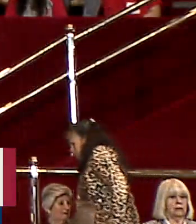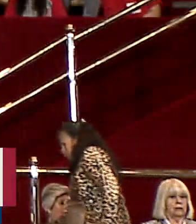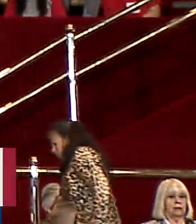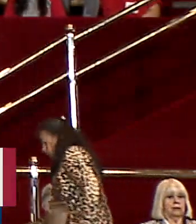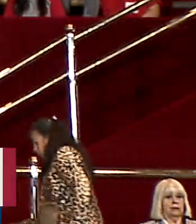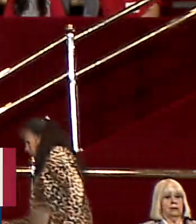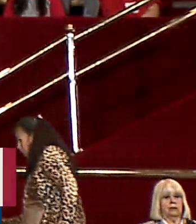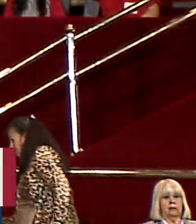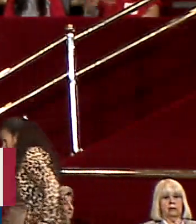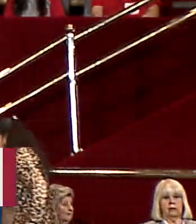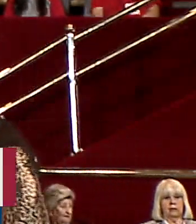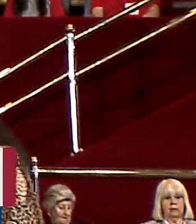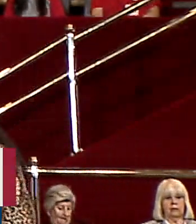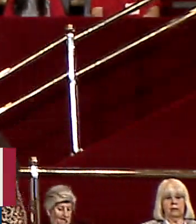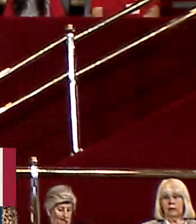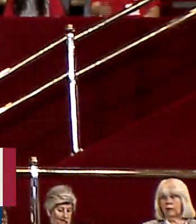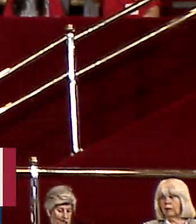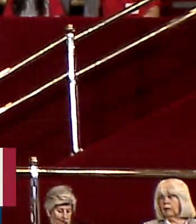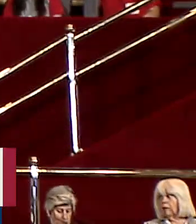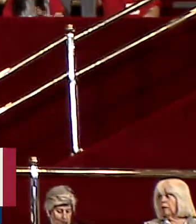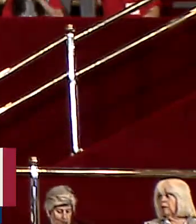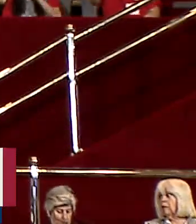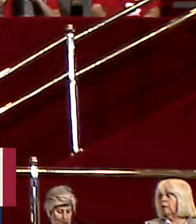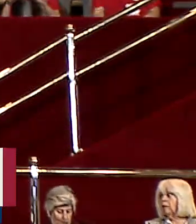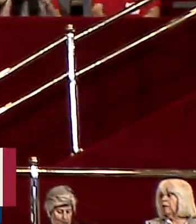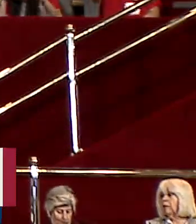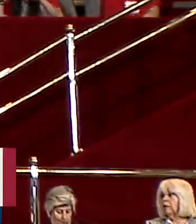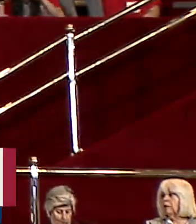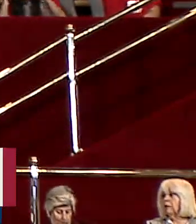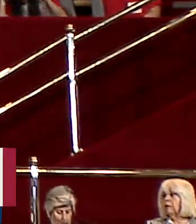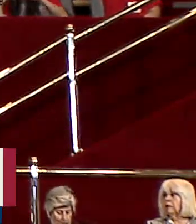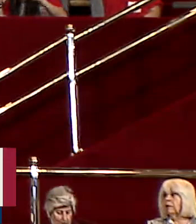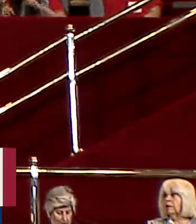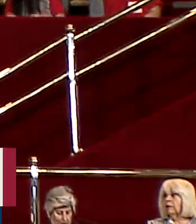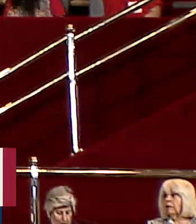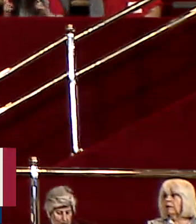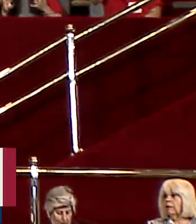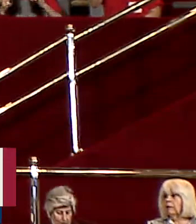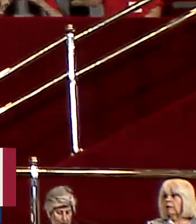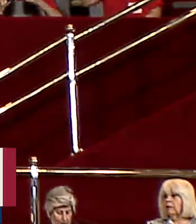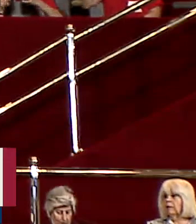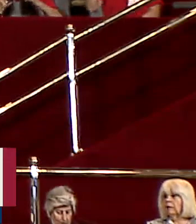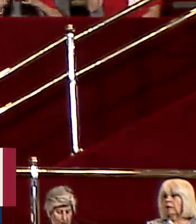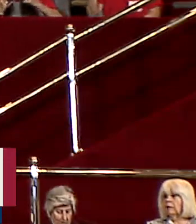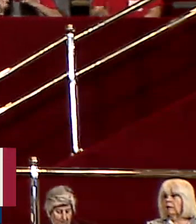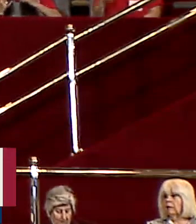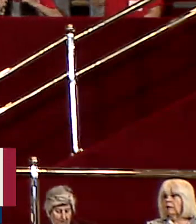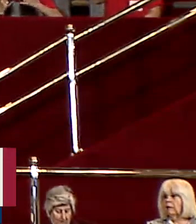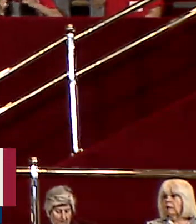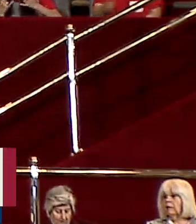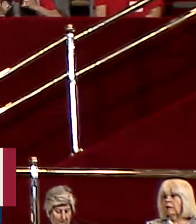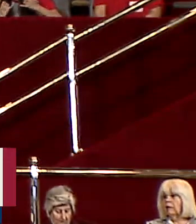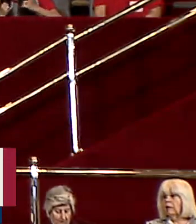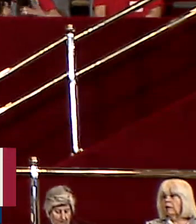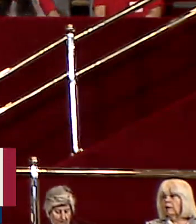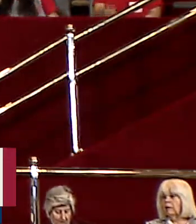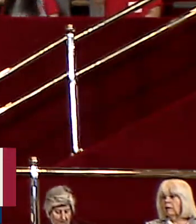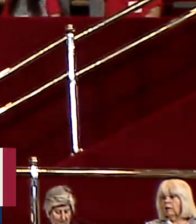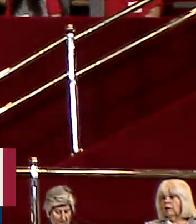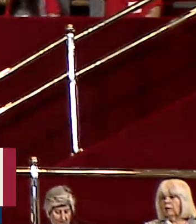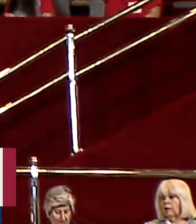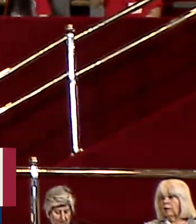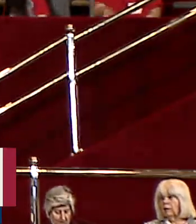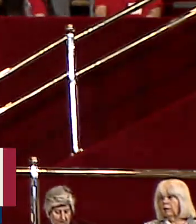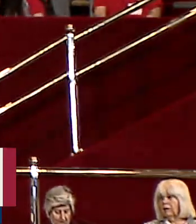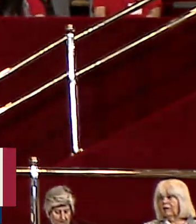están acompañados por profesoras, profesoras y profesores, o solo profesoras, profesora, ahí la directora